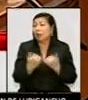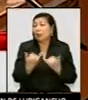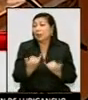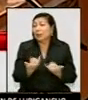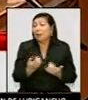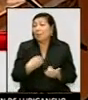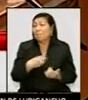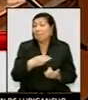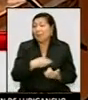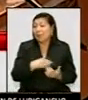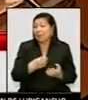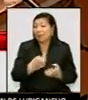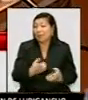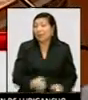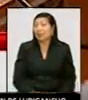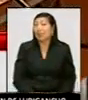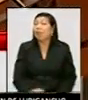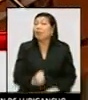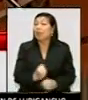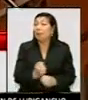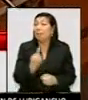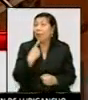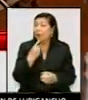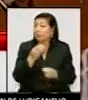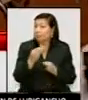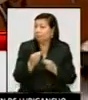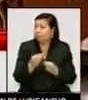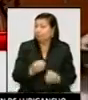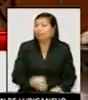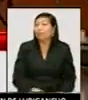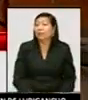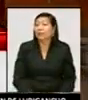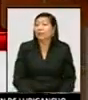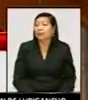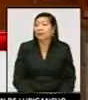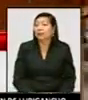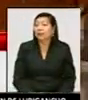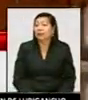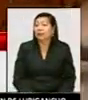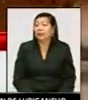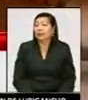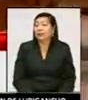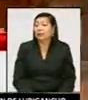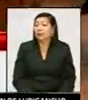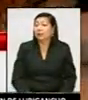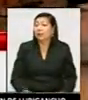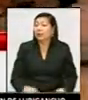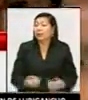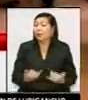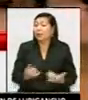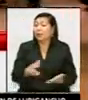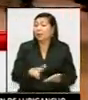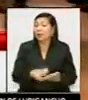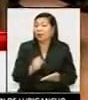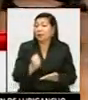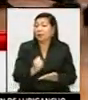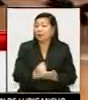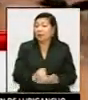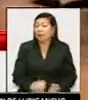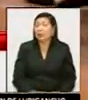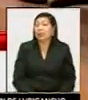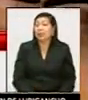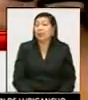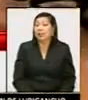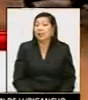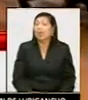con el ministro de Economía y con la ministra de Trabajo para que expliquen justamente esta famosa política de competitividad que se aprobó entre gallos y medianoche,